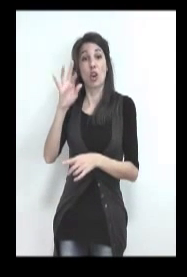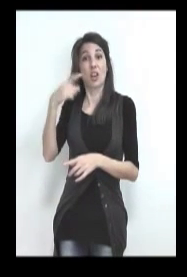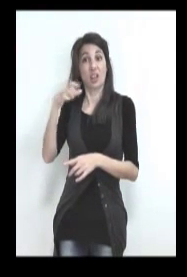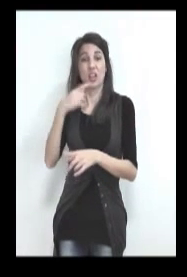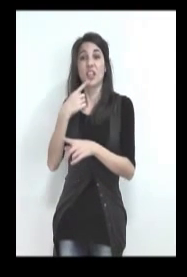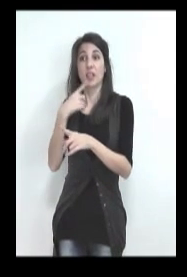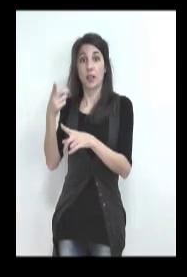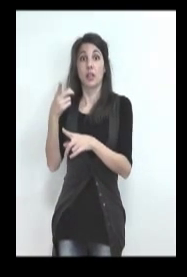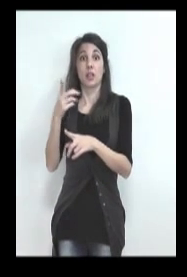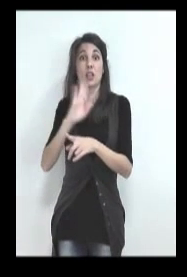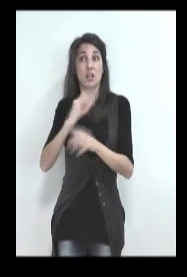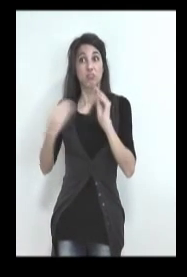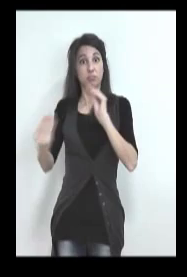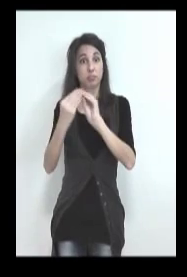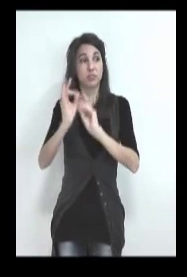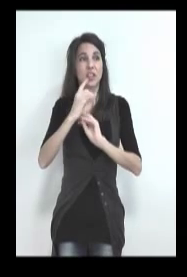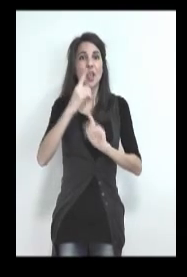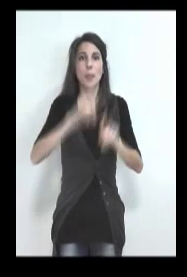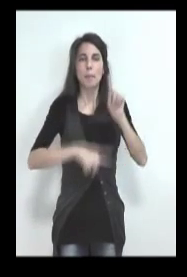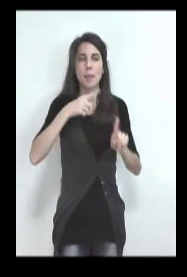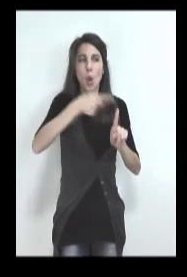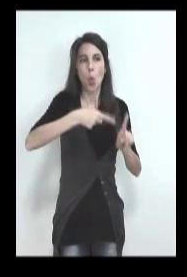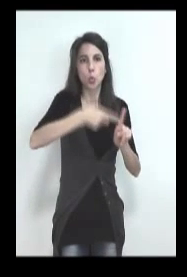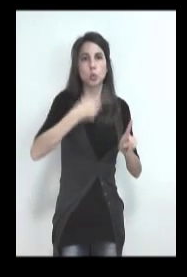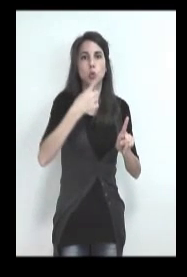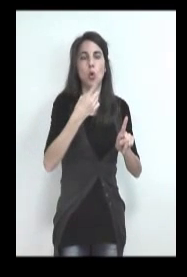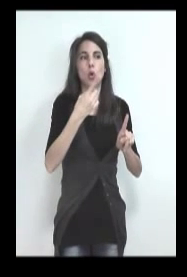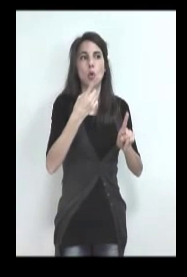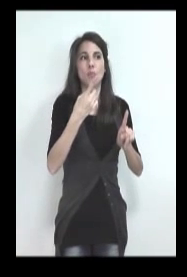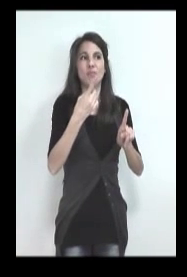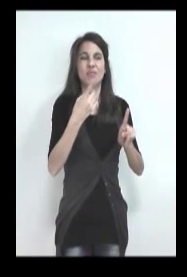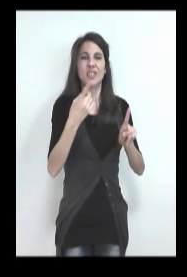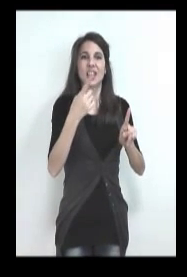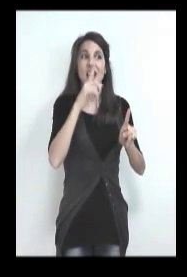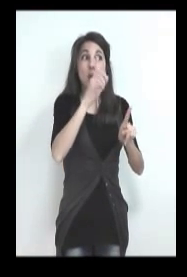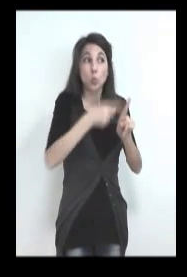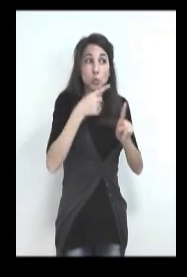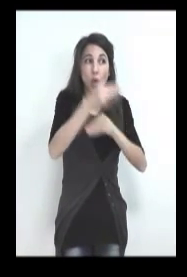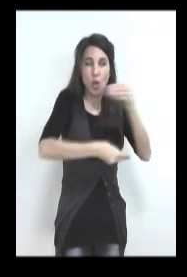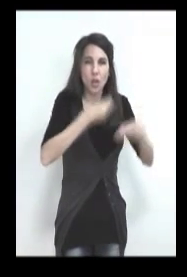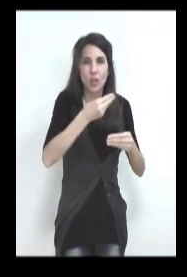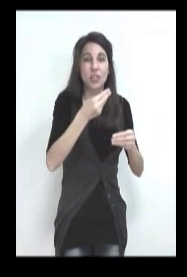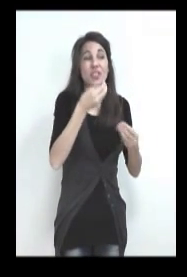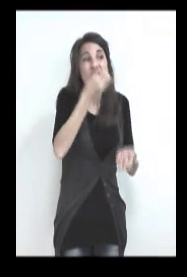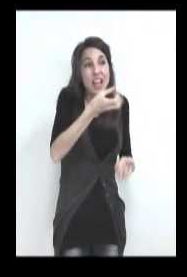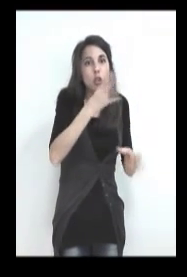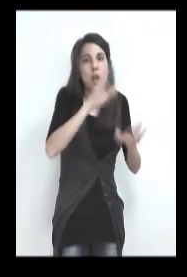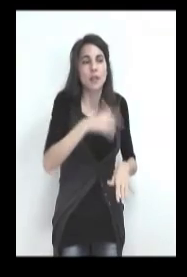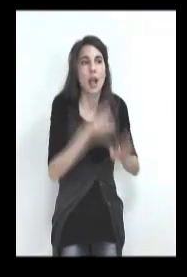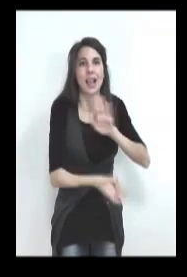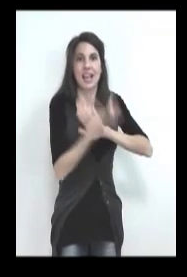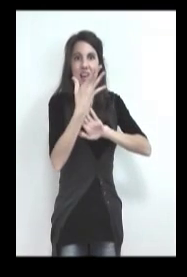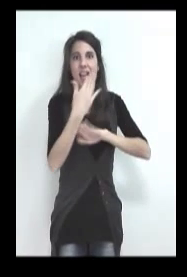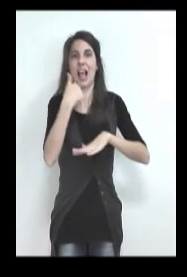esos datos, la interacción y la correlación de esos datos es lo que realmente genera información de valor añadido, donde por un lado hay quien, y